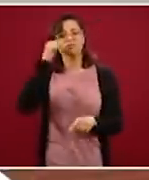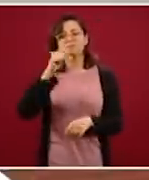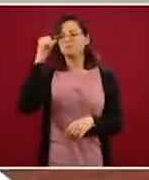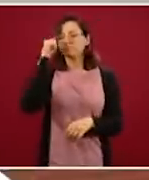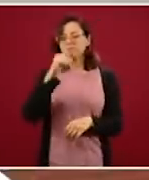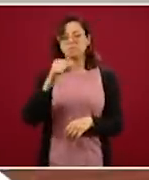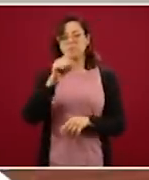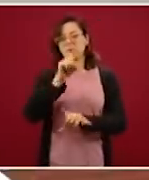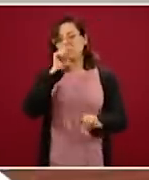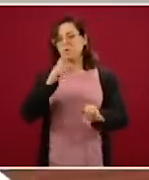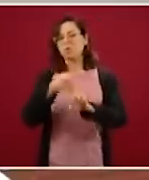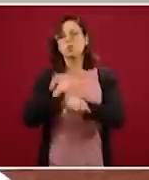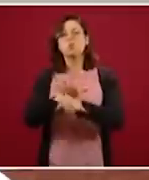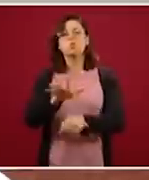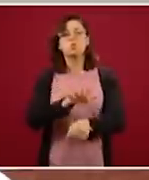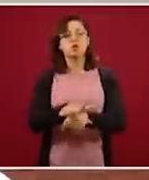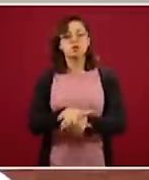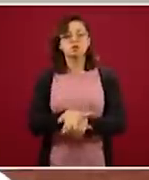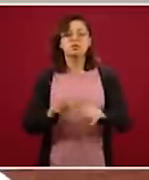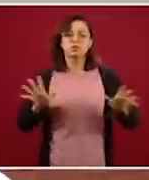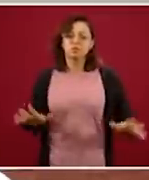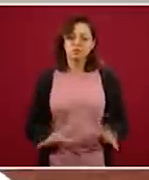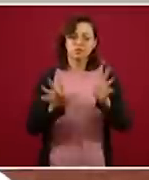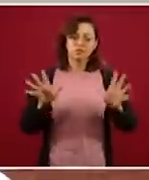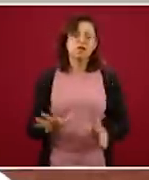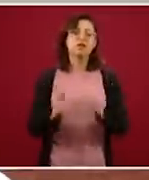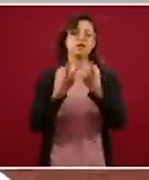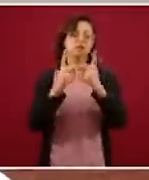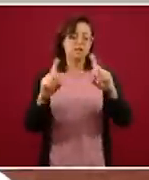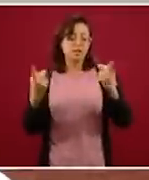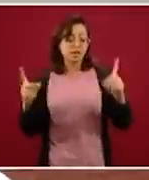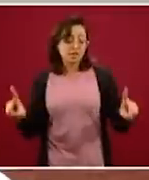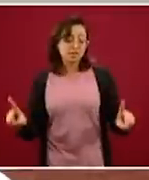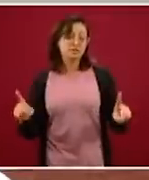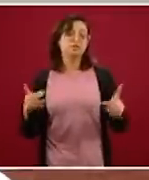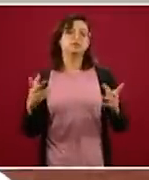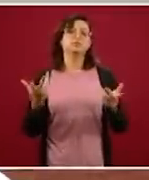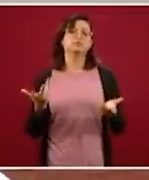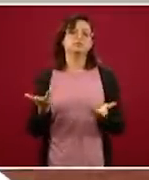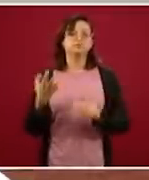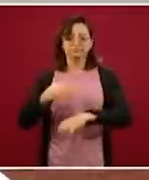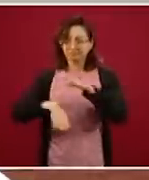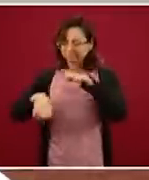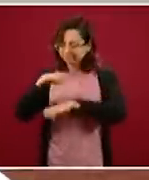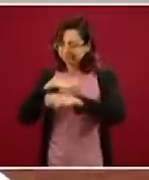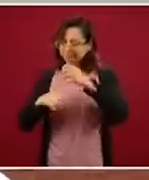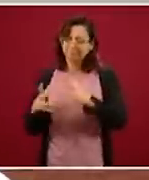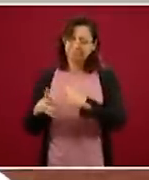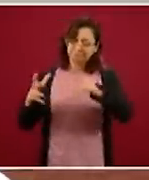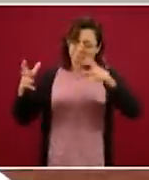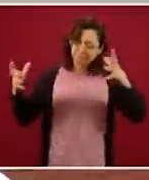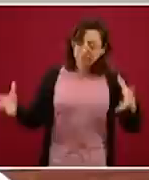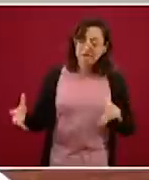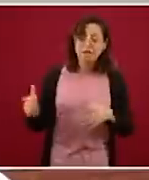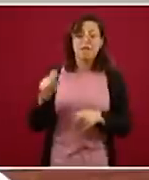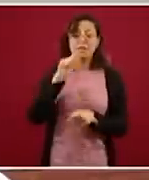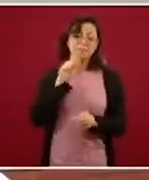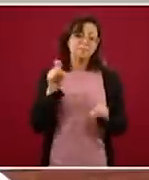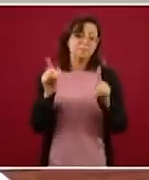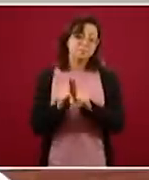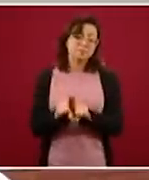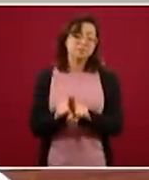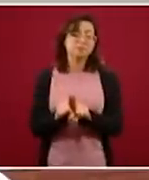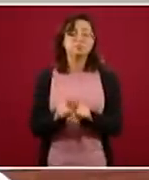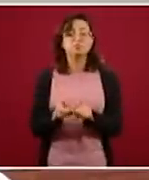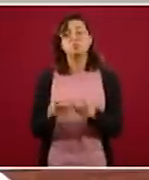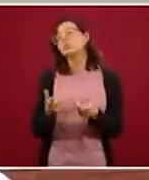siempre en estimular el desarrollo de la empresa, plantear que es necesaria, evidentemente, que